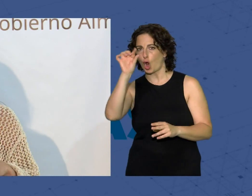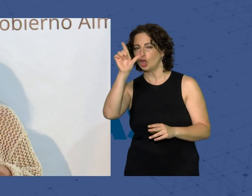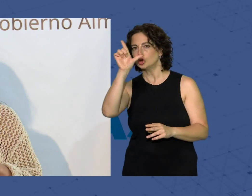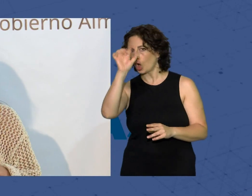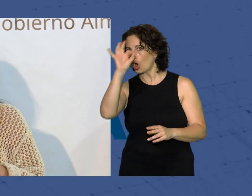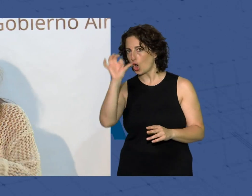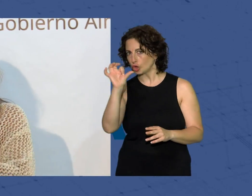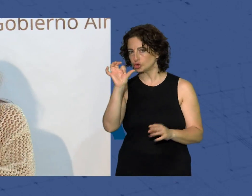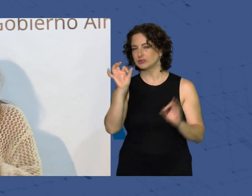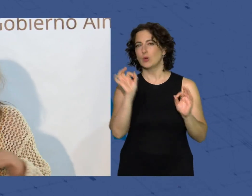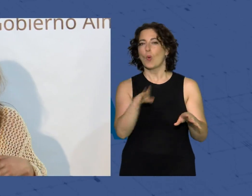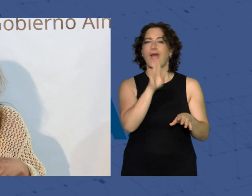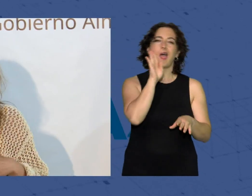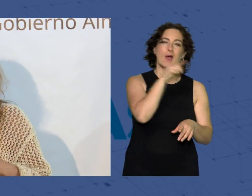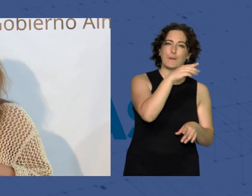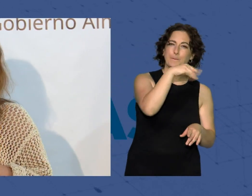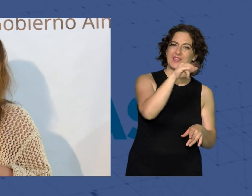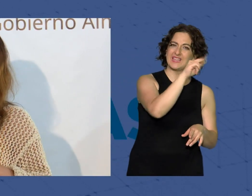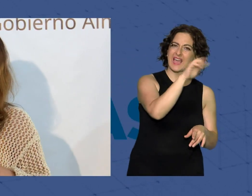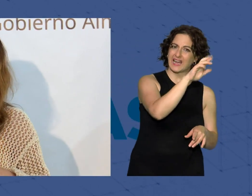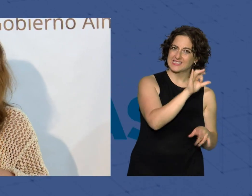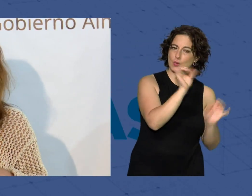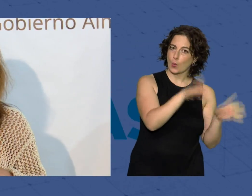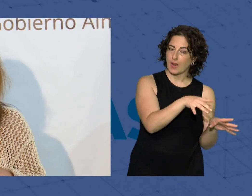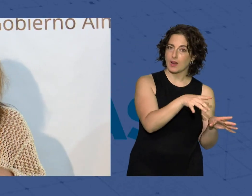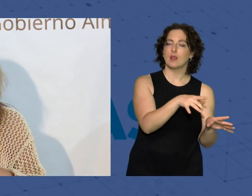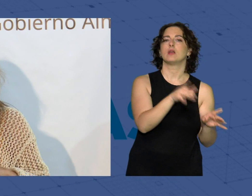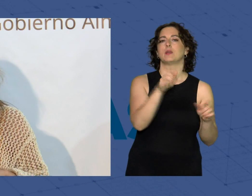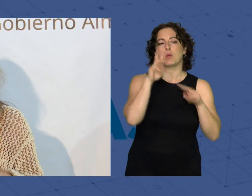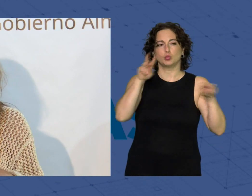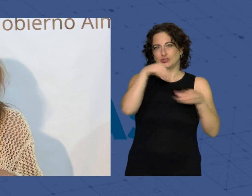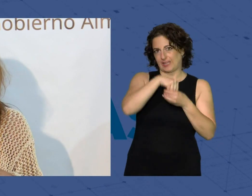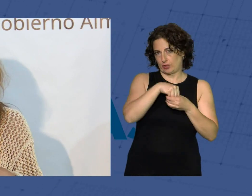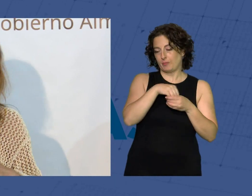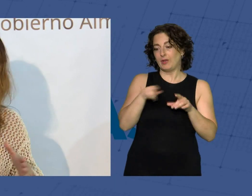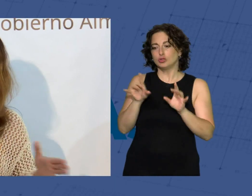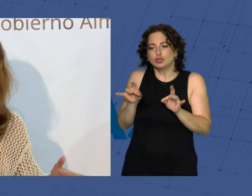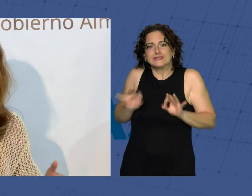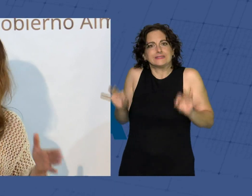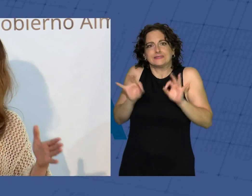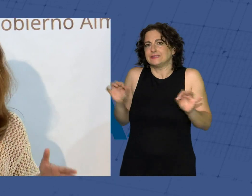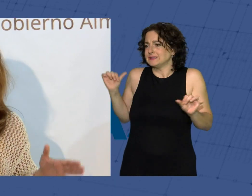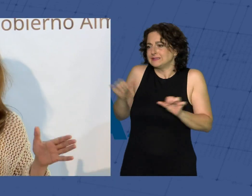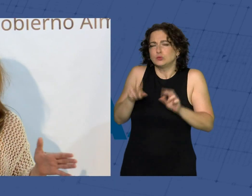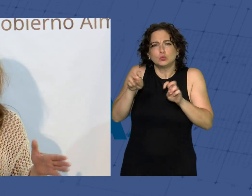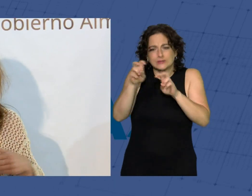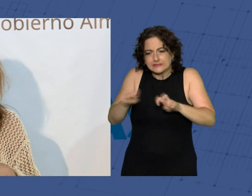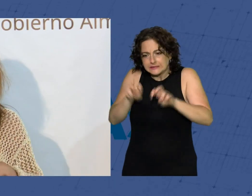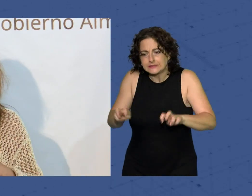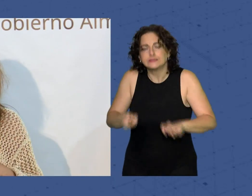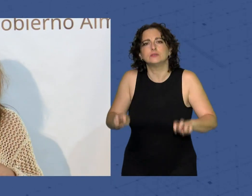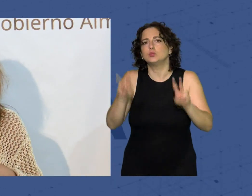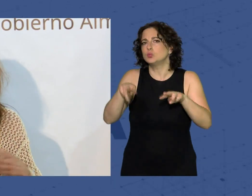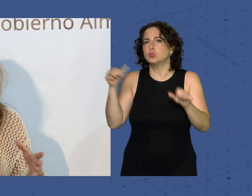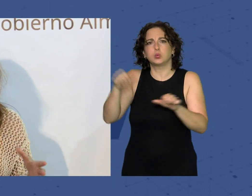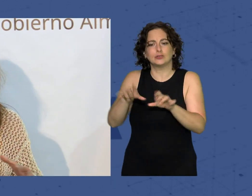estas que tenemos en los millares y tenemos recreadas en el museo pero que está intacta que no había sido excavada ni expoliada en